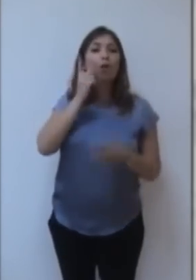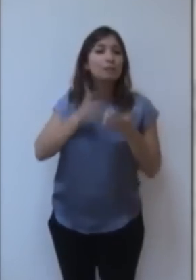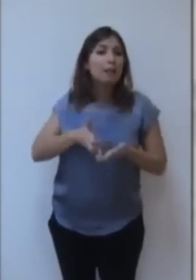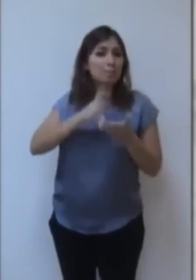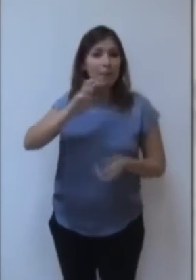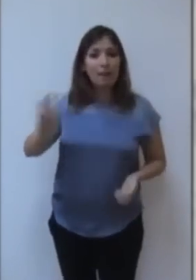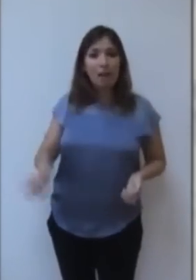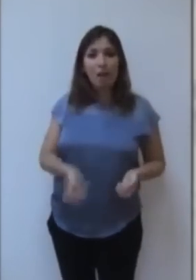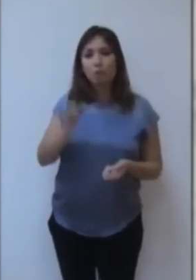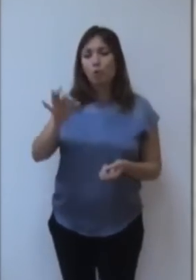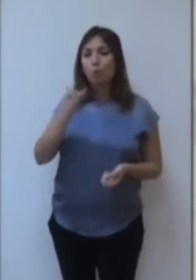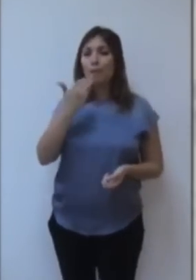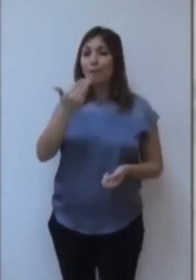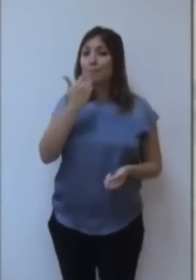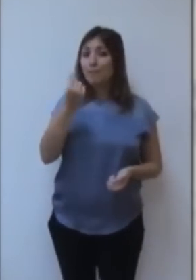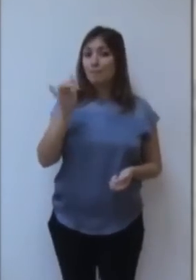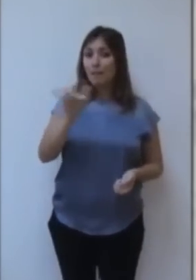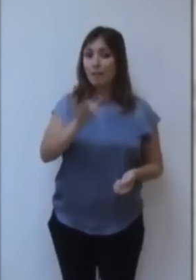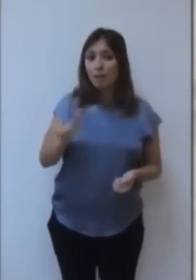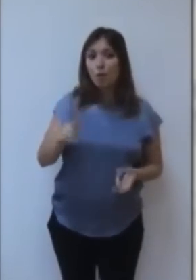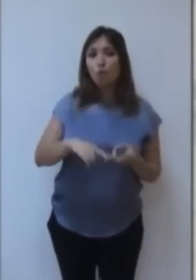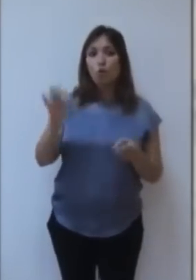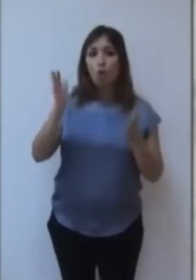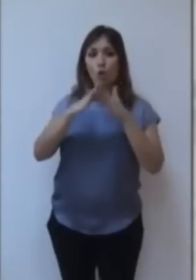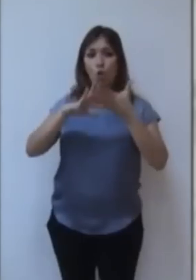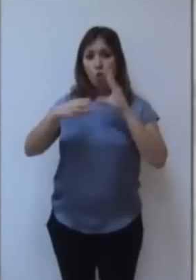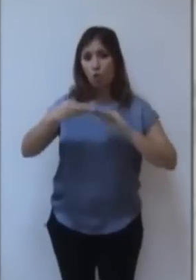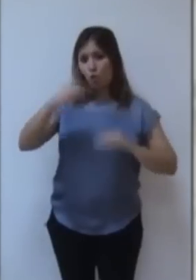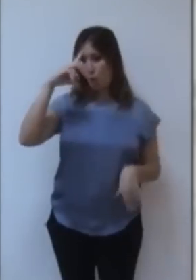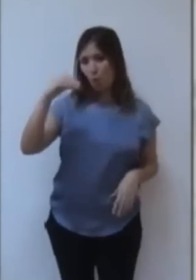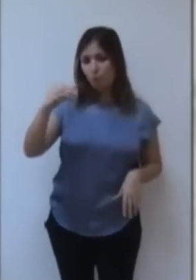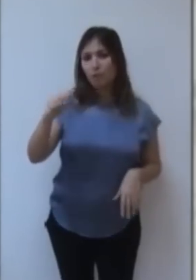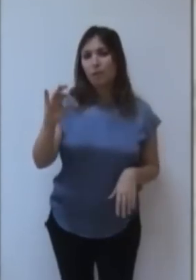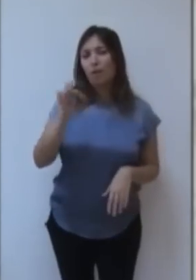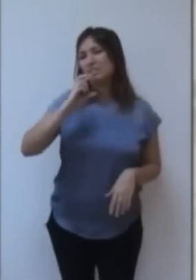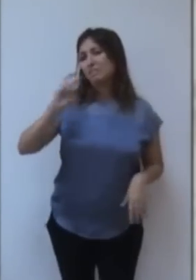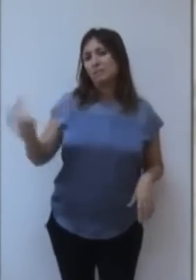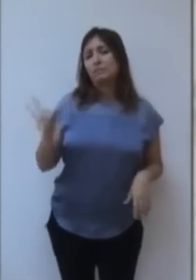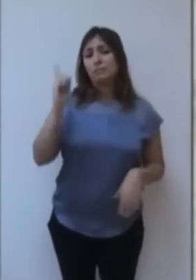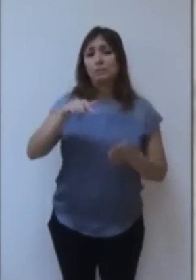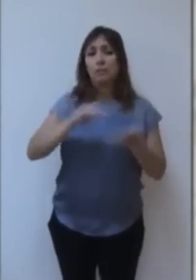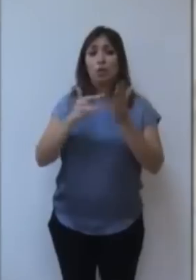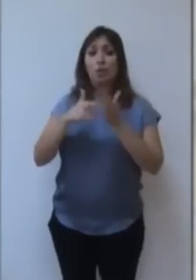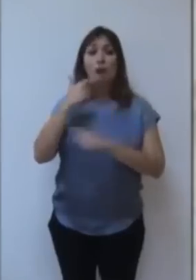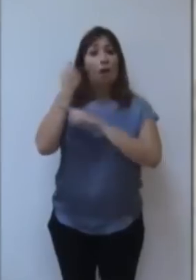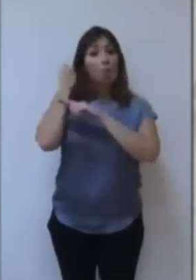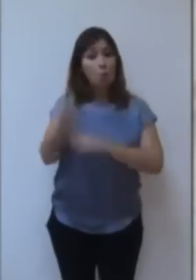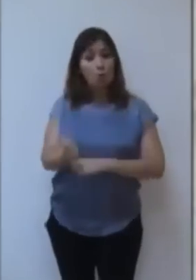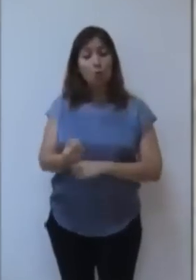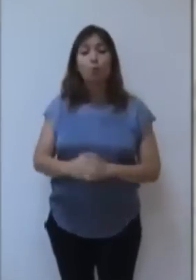tipo, cajeros, domótica, hogar digital, hablaban de tecnologías de apoyo,